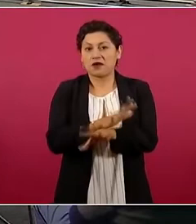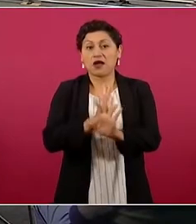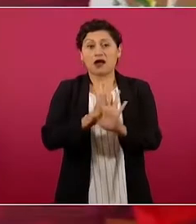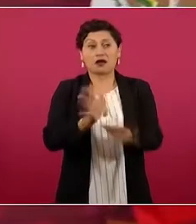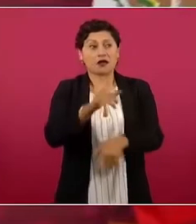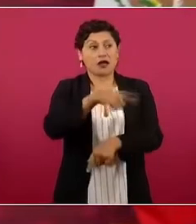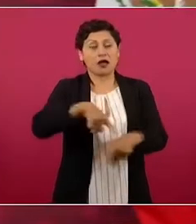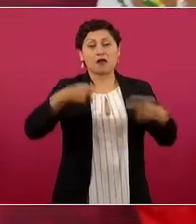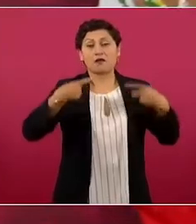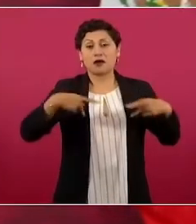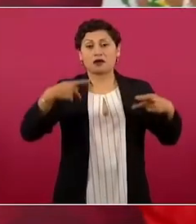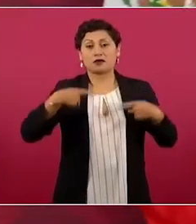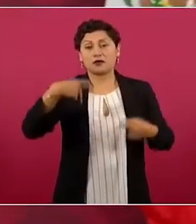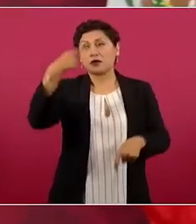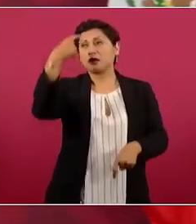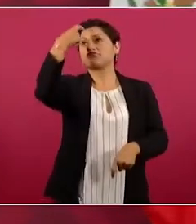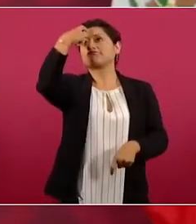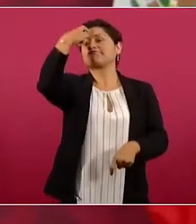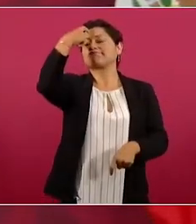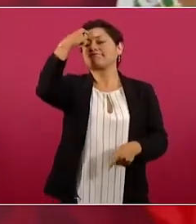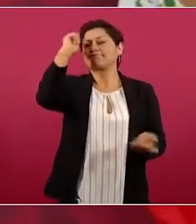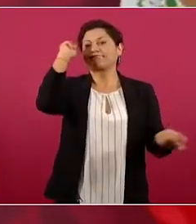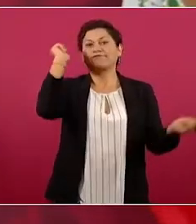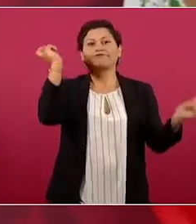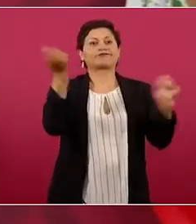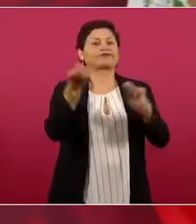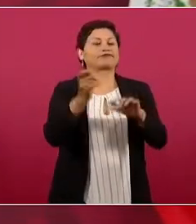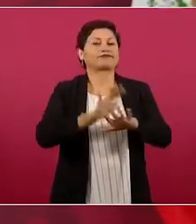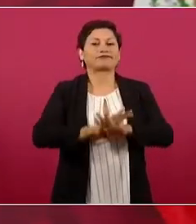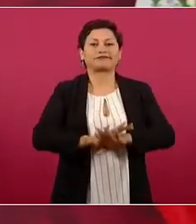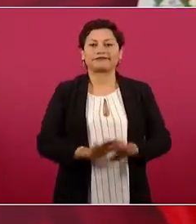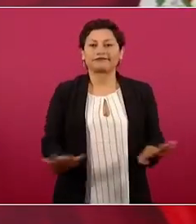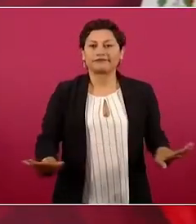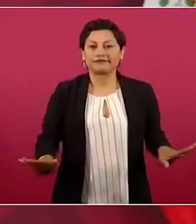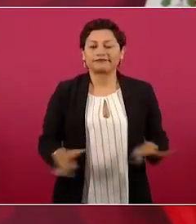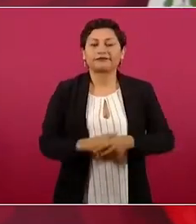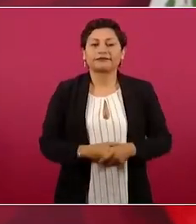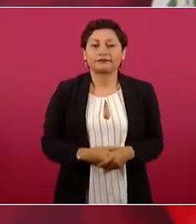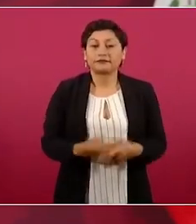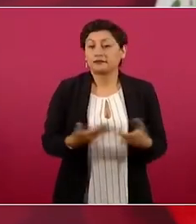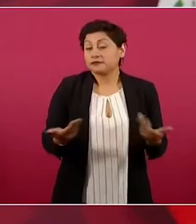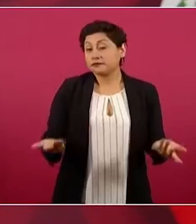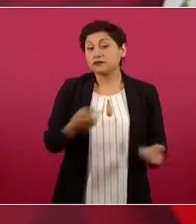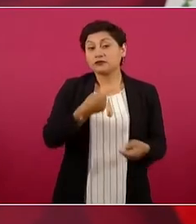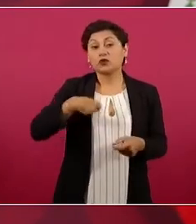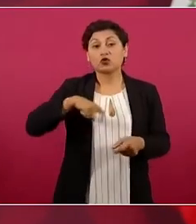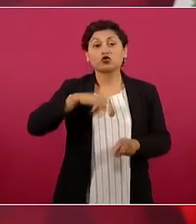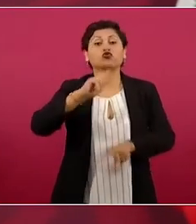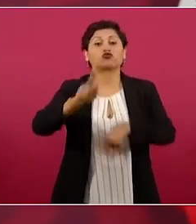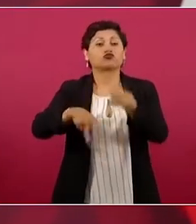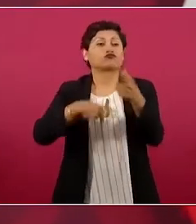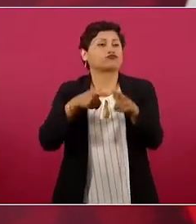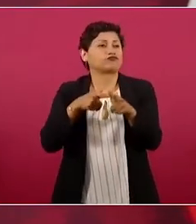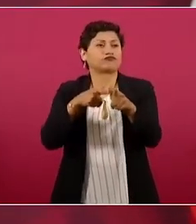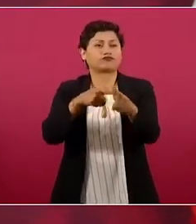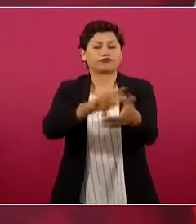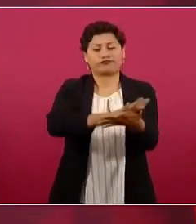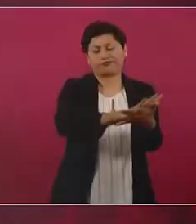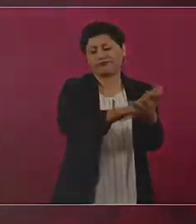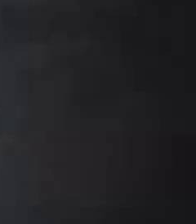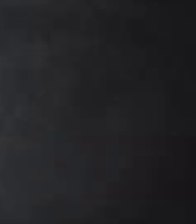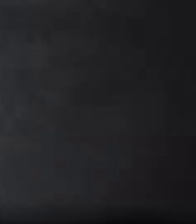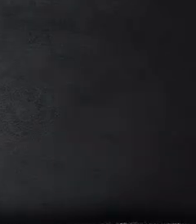conciencia y vamos adelante en la transformación.